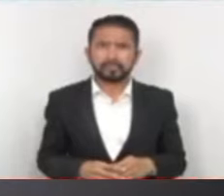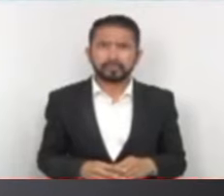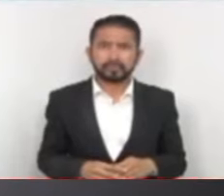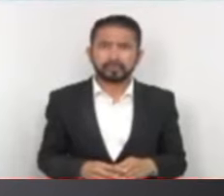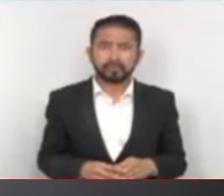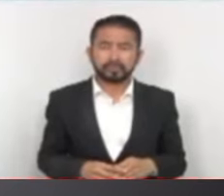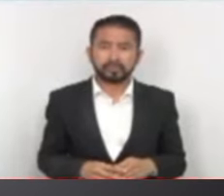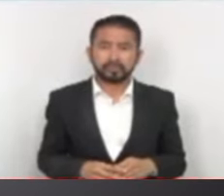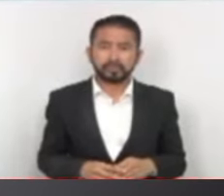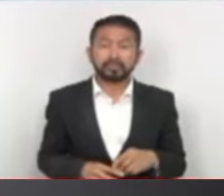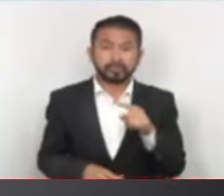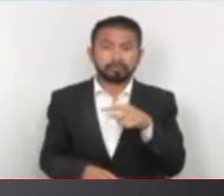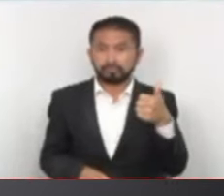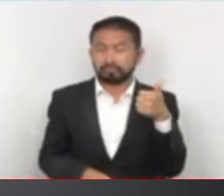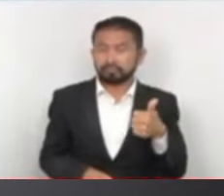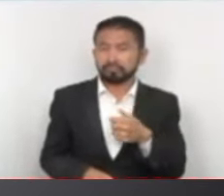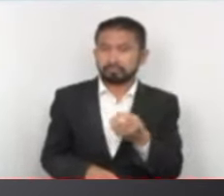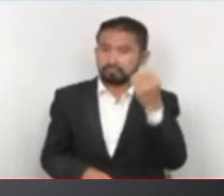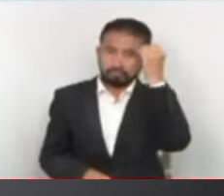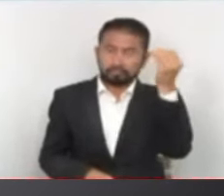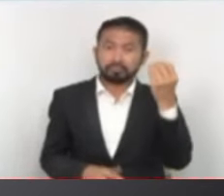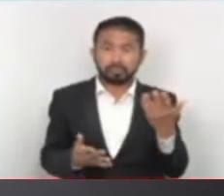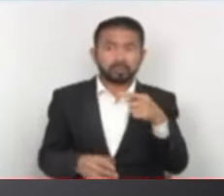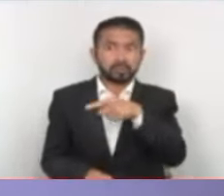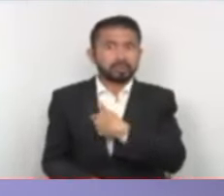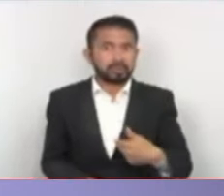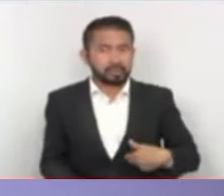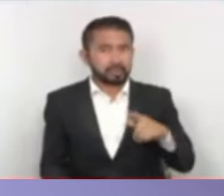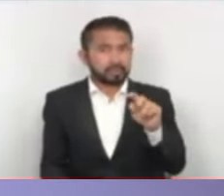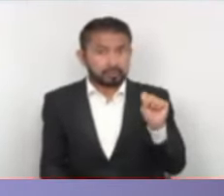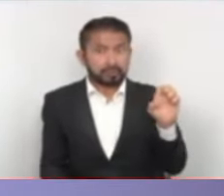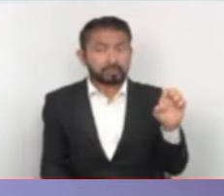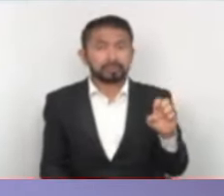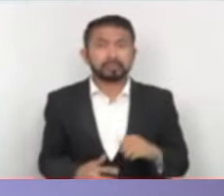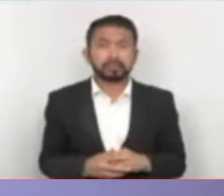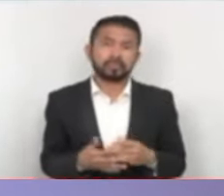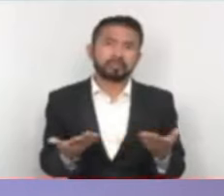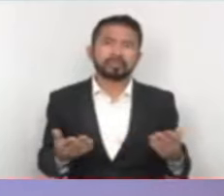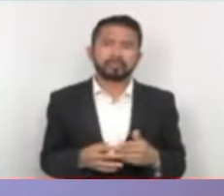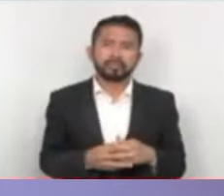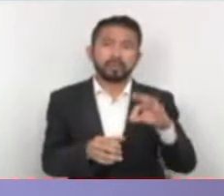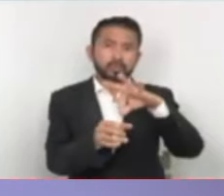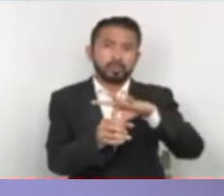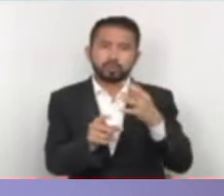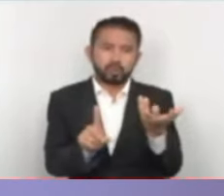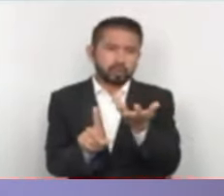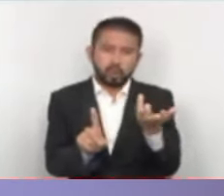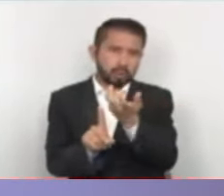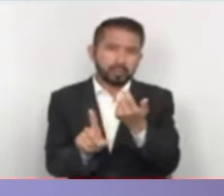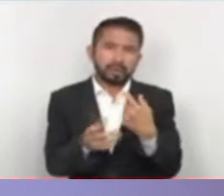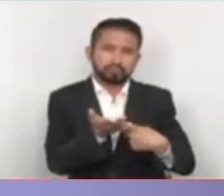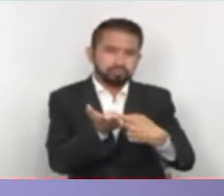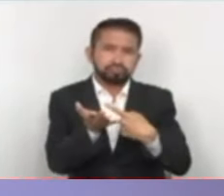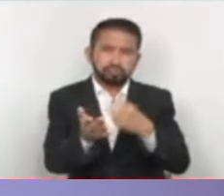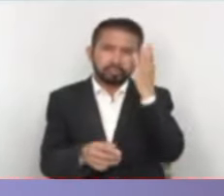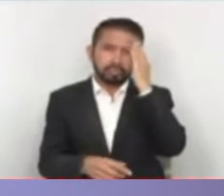Qué bueno escuchar eso, porque sobre todo en el cargo de presidencia, que va a ser, obviamente es un voto colegiado al final, y todos sabemos